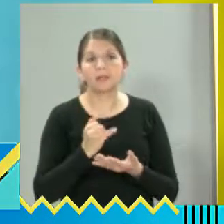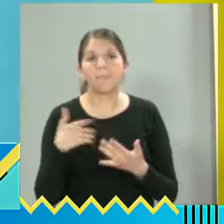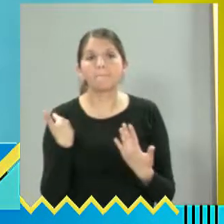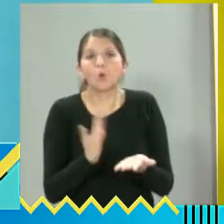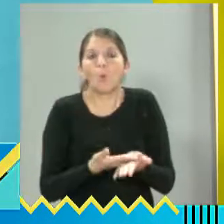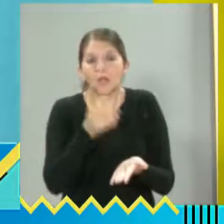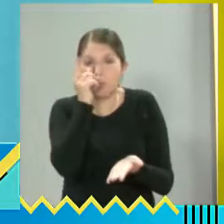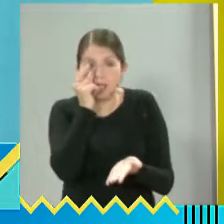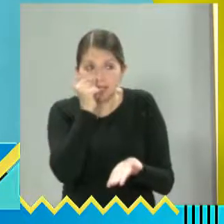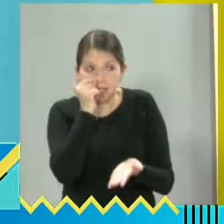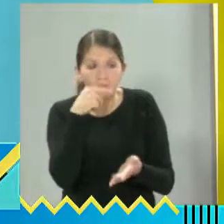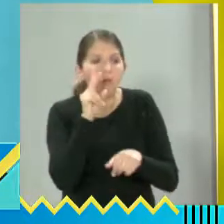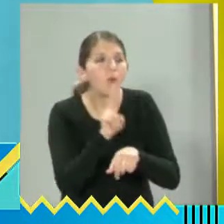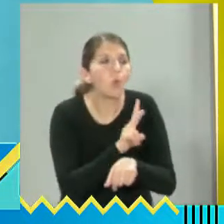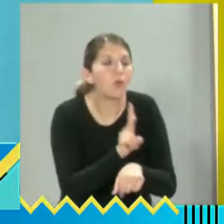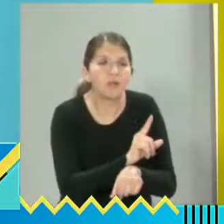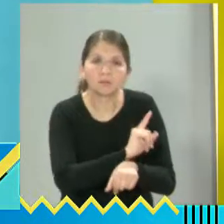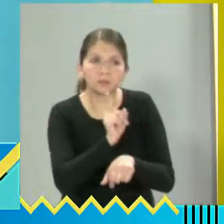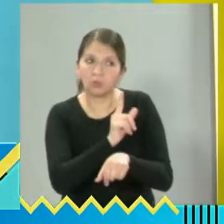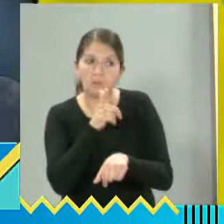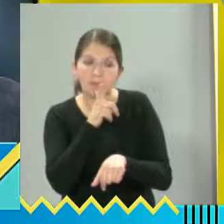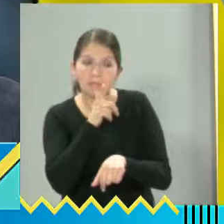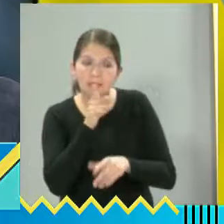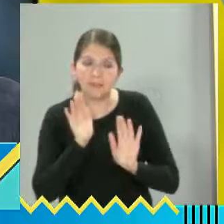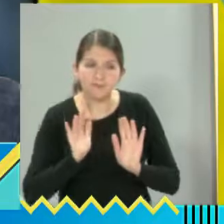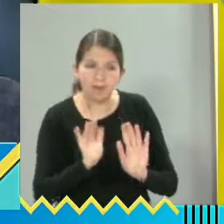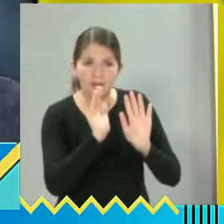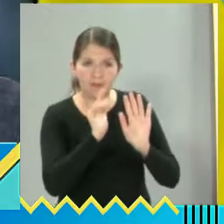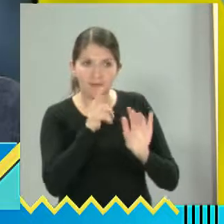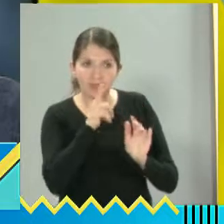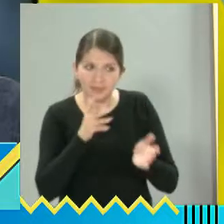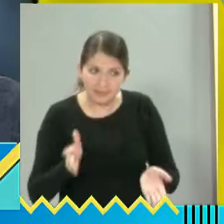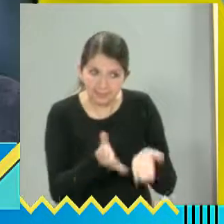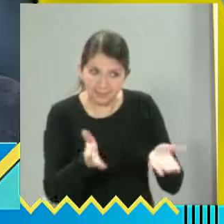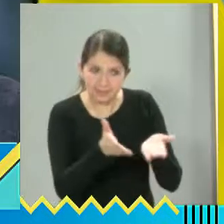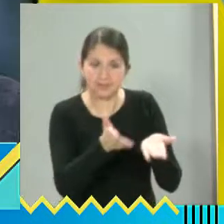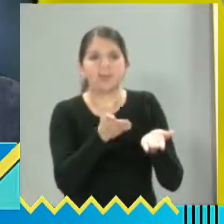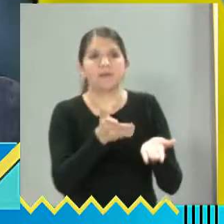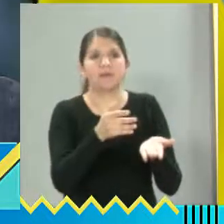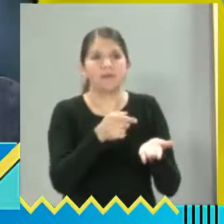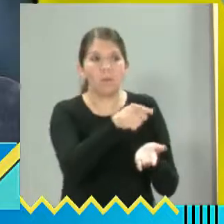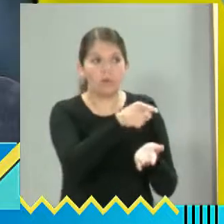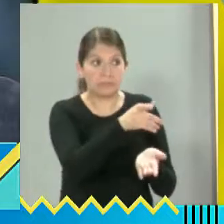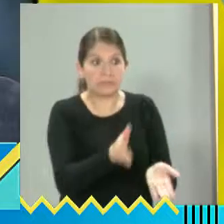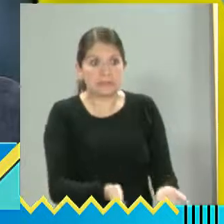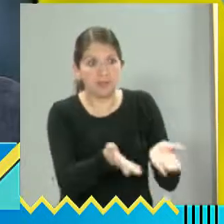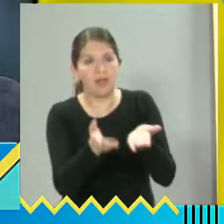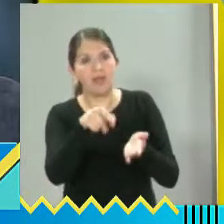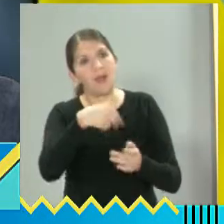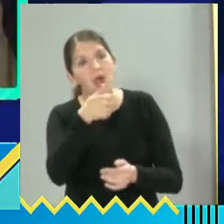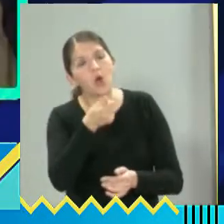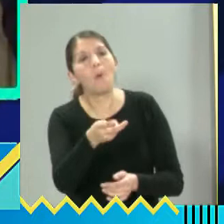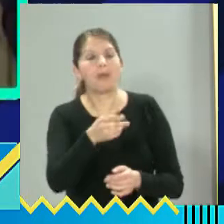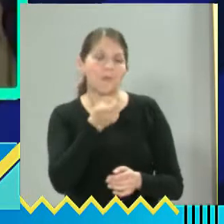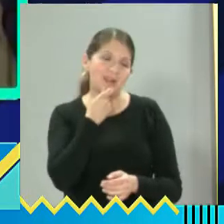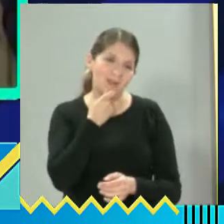ni paternalistas como antes, sino que impliquen un leve empujoncito, como para decir, bueno, a ver, anda para allá. Te doy un ejemplo concreto y